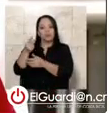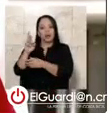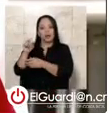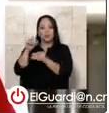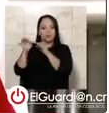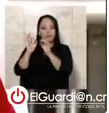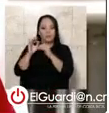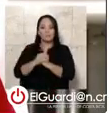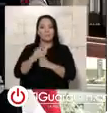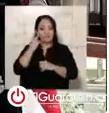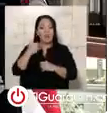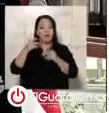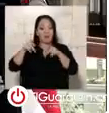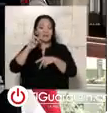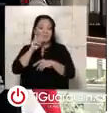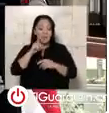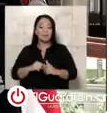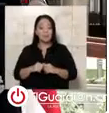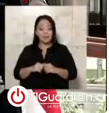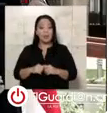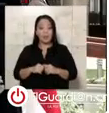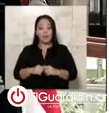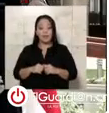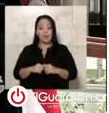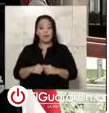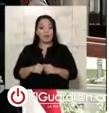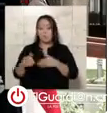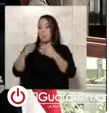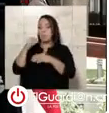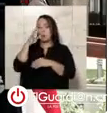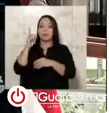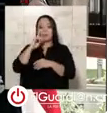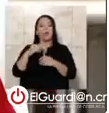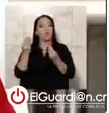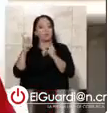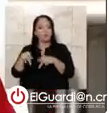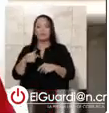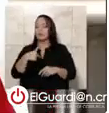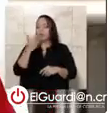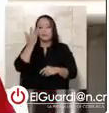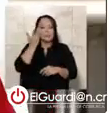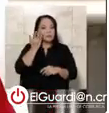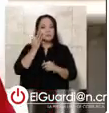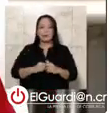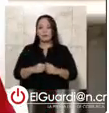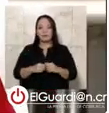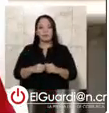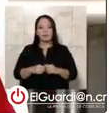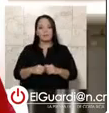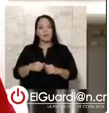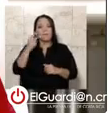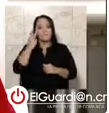gente que miente, pero descaradamente, y la mentira más grande, ¿sabe qué es lo que me da tristeza? Que le digan a quien viene a